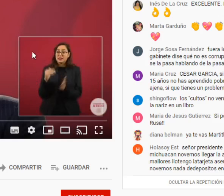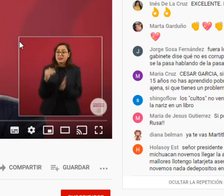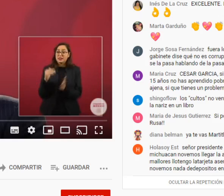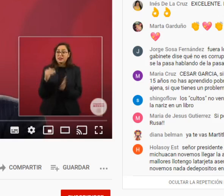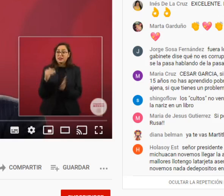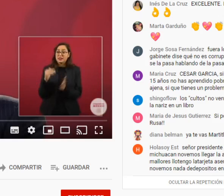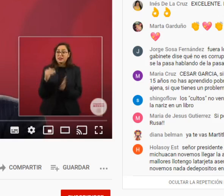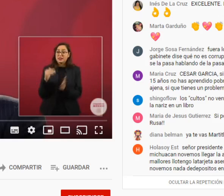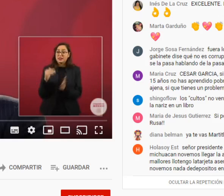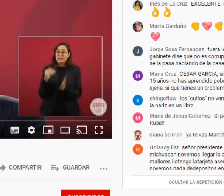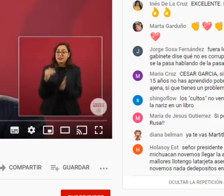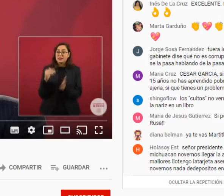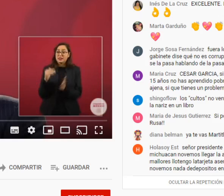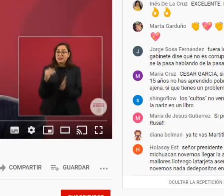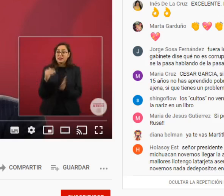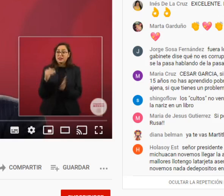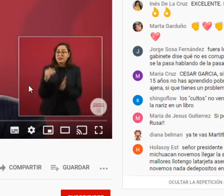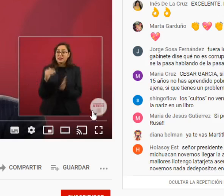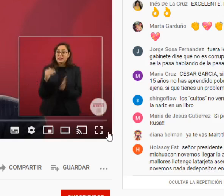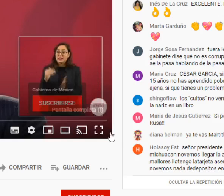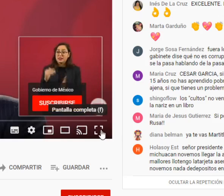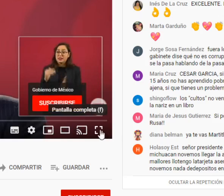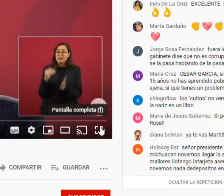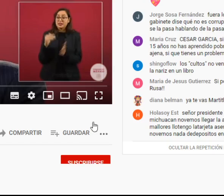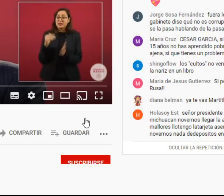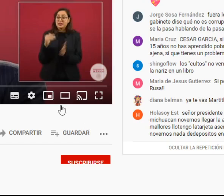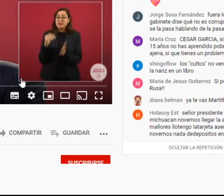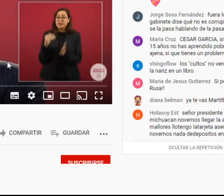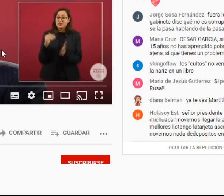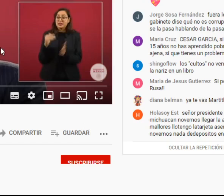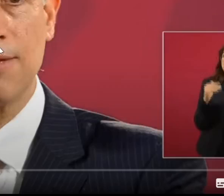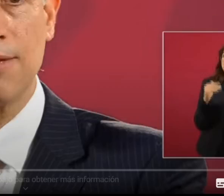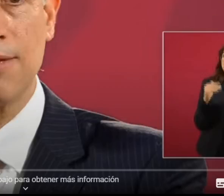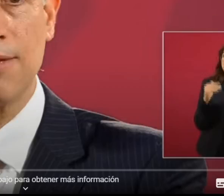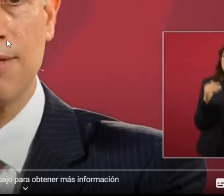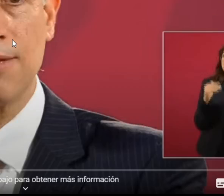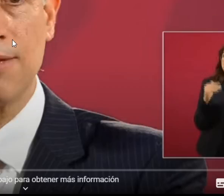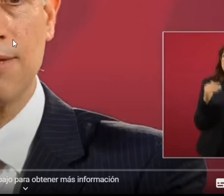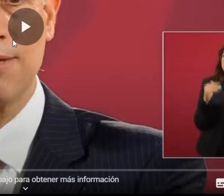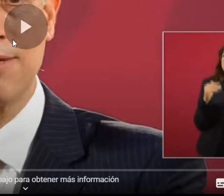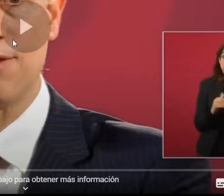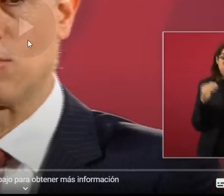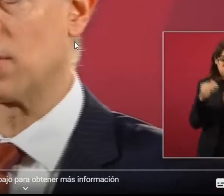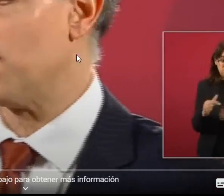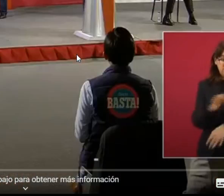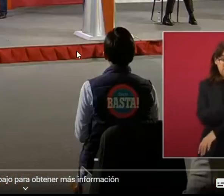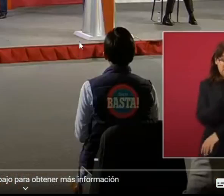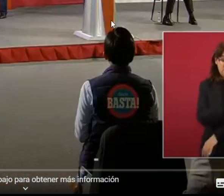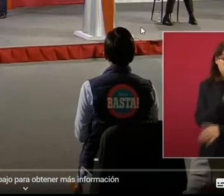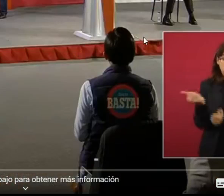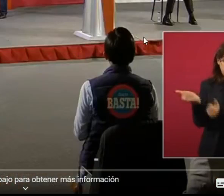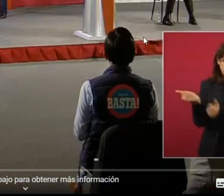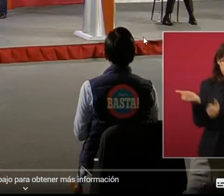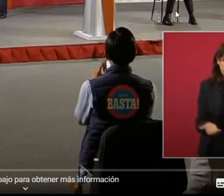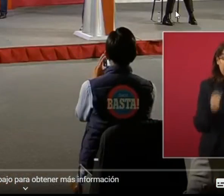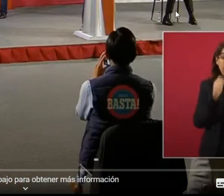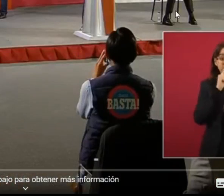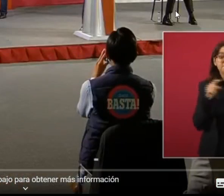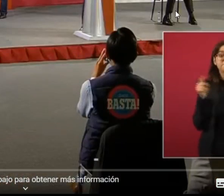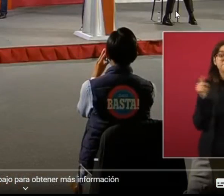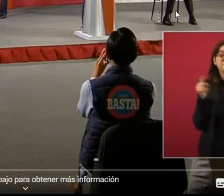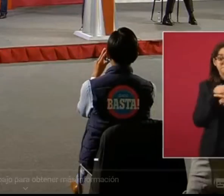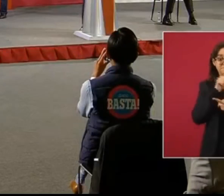entonces vean la suma de las dosis que nos están diciendo aquí en la conferencia. firmó también, justo la